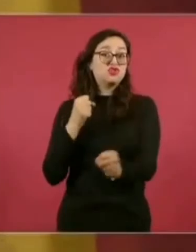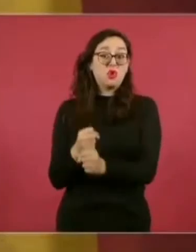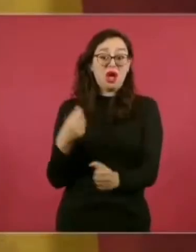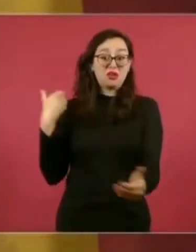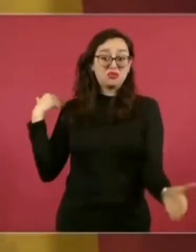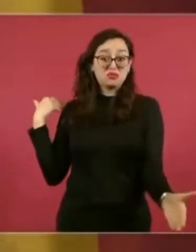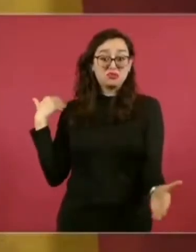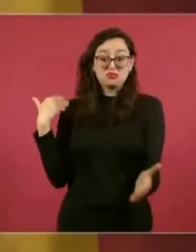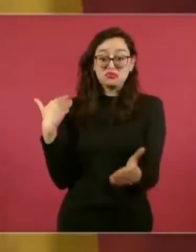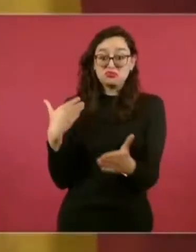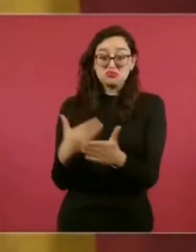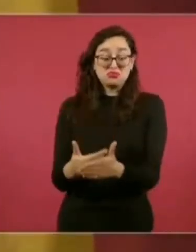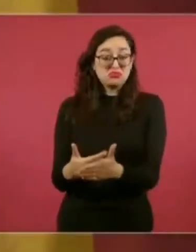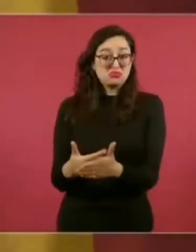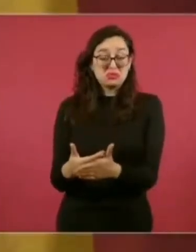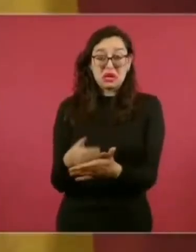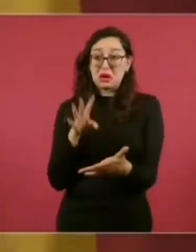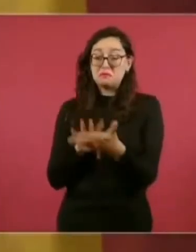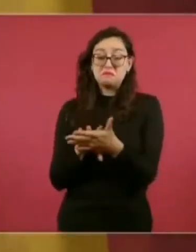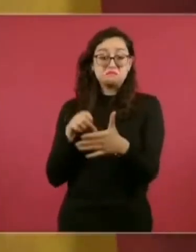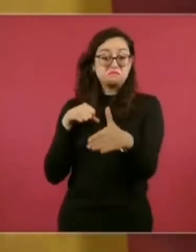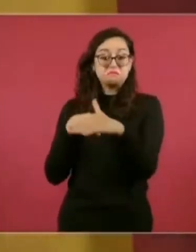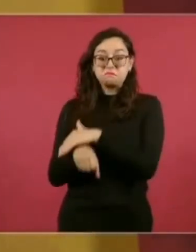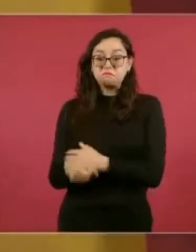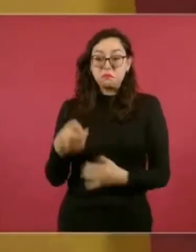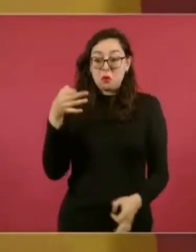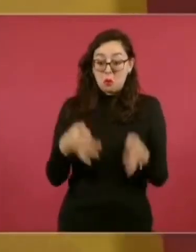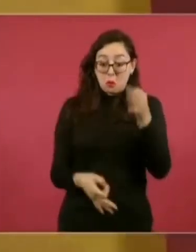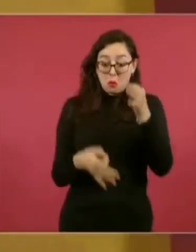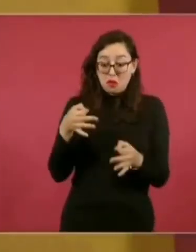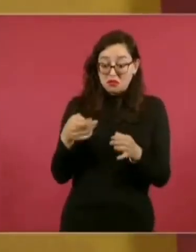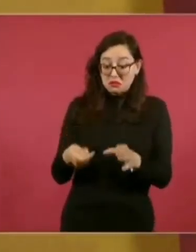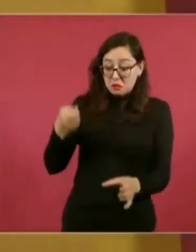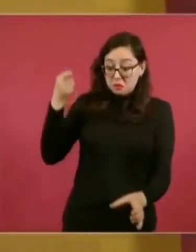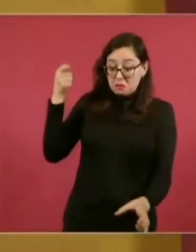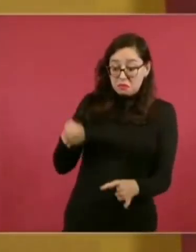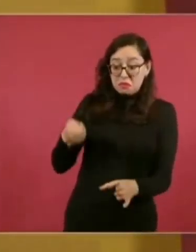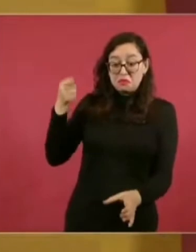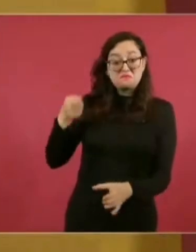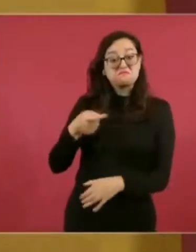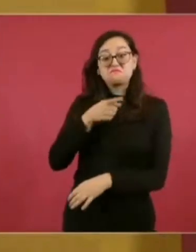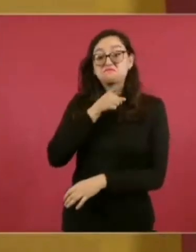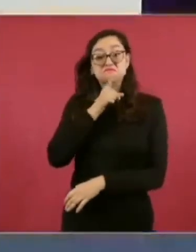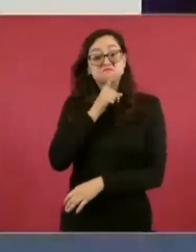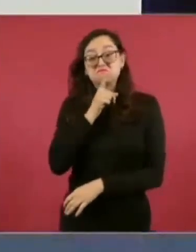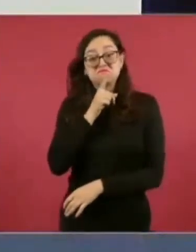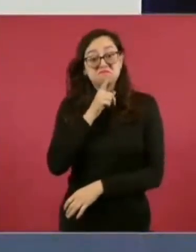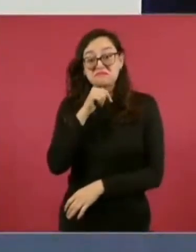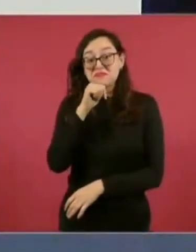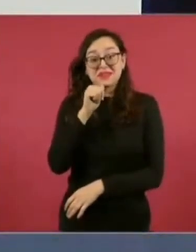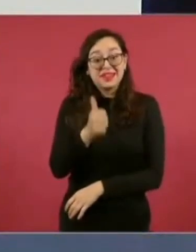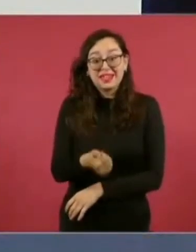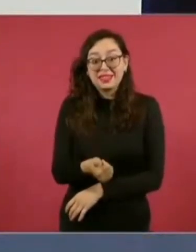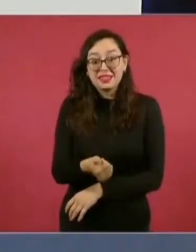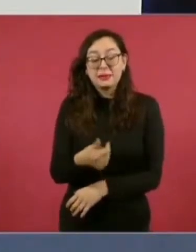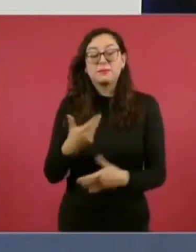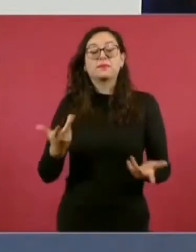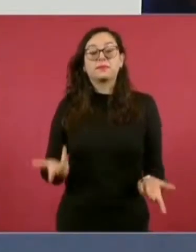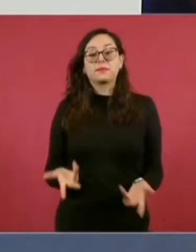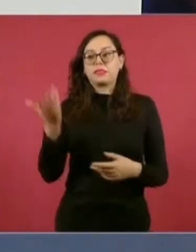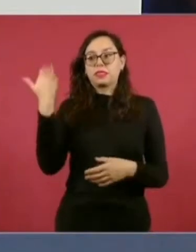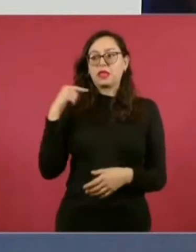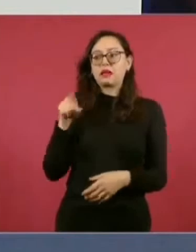se encuentra privado de su libertad por los delitos de secuestro. Su detención se dio en el marco